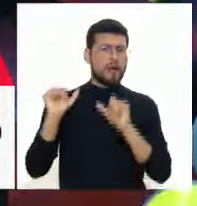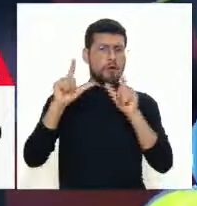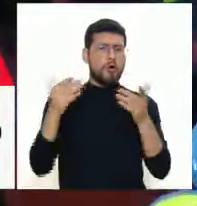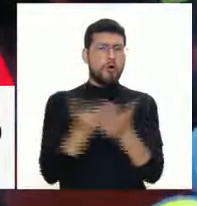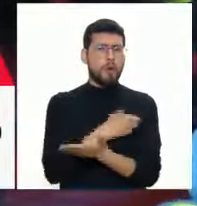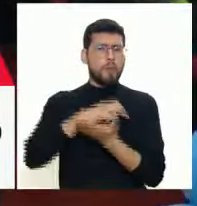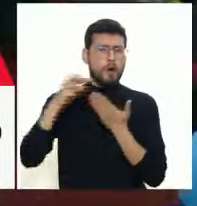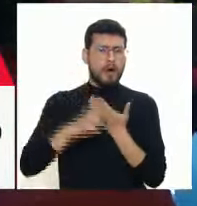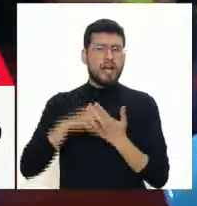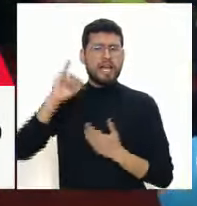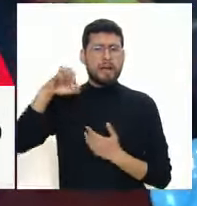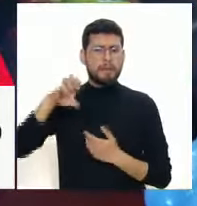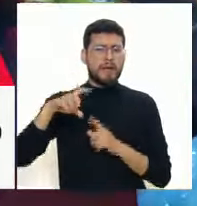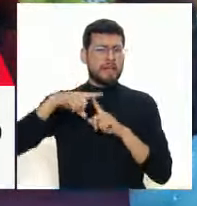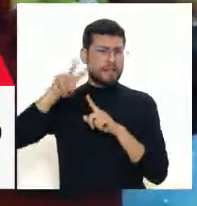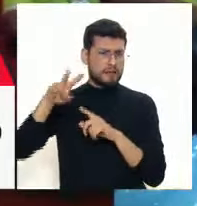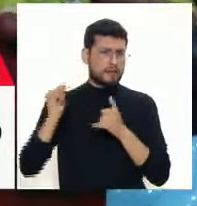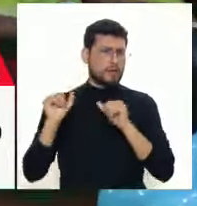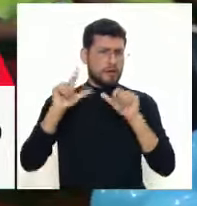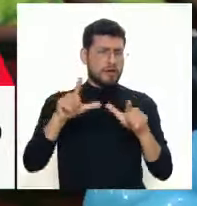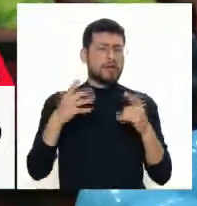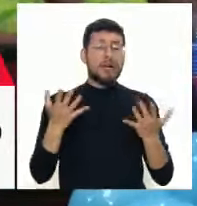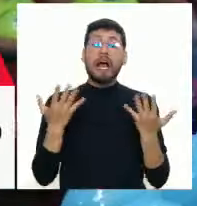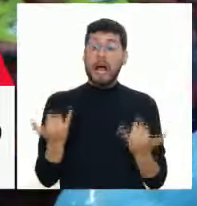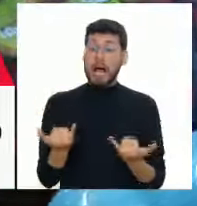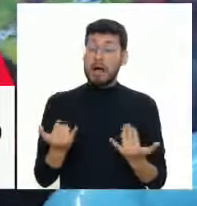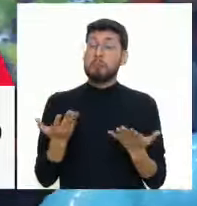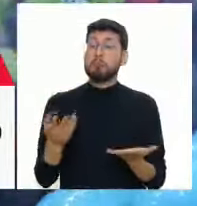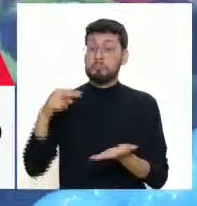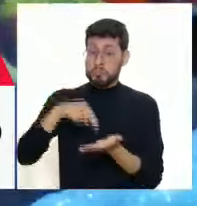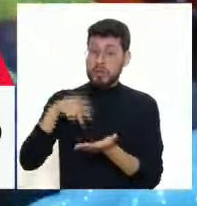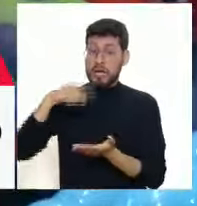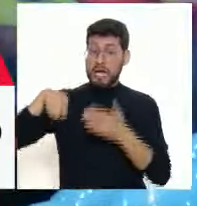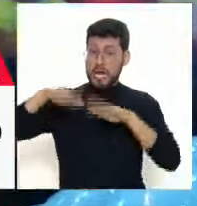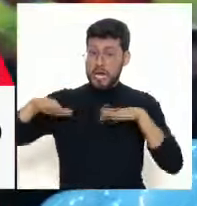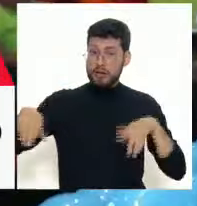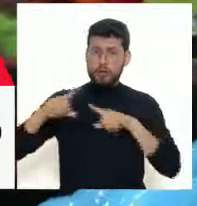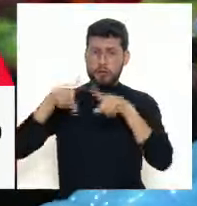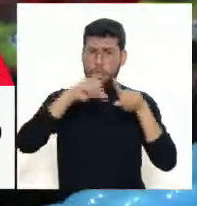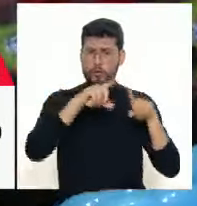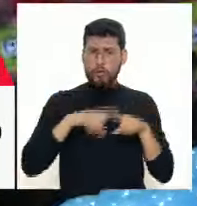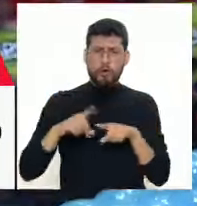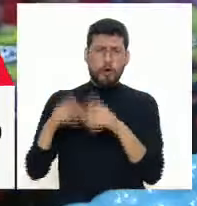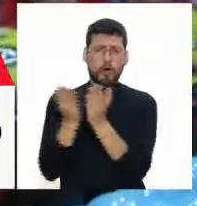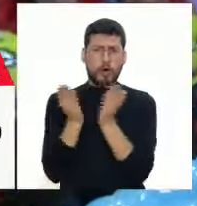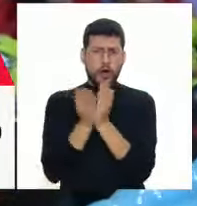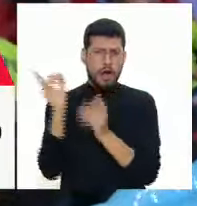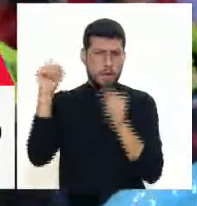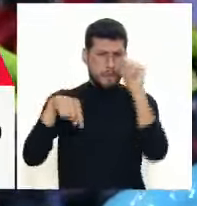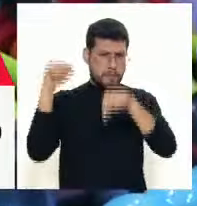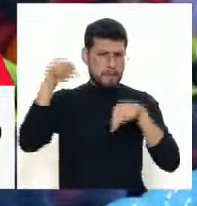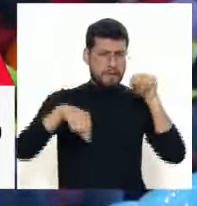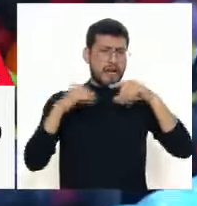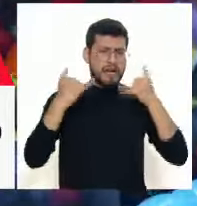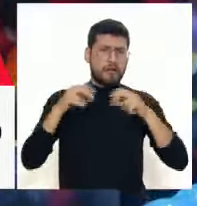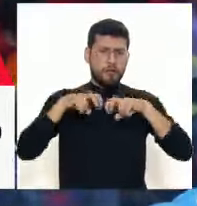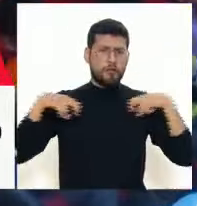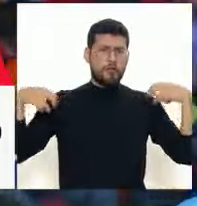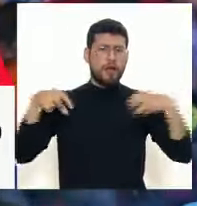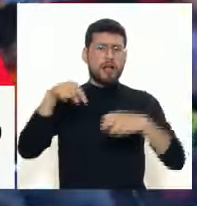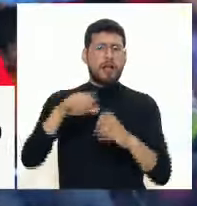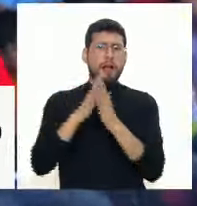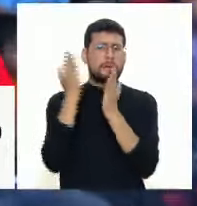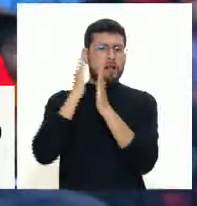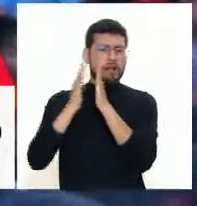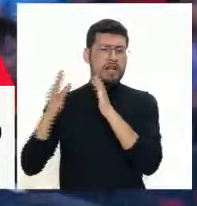nueva programación del canal IP, donde también se encuentran niños de los diferentes centros educativos que han llegado hasta el auditorio